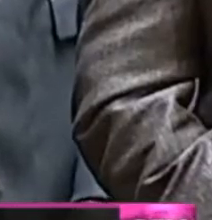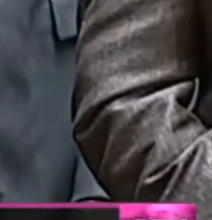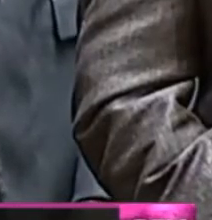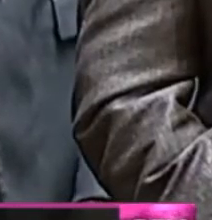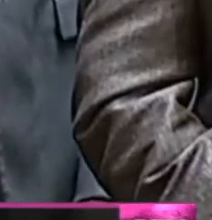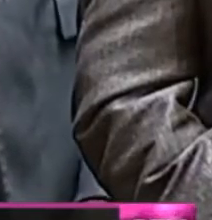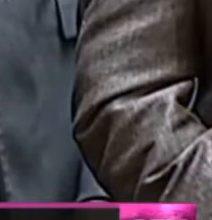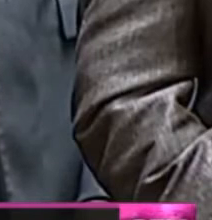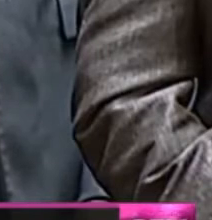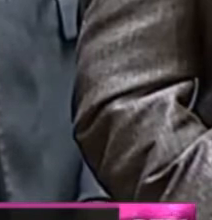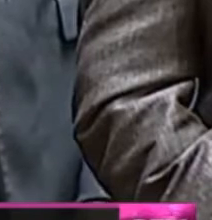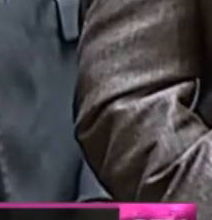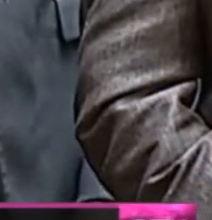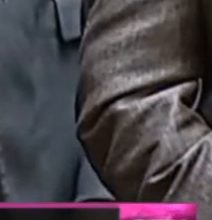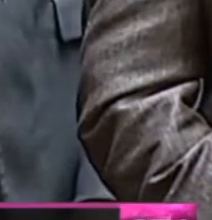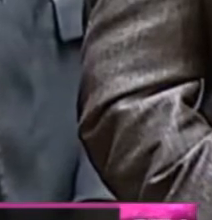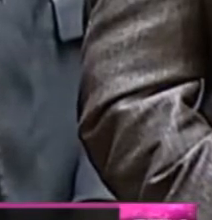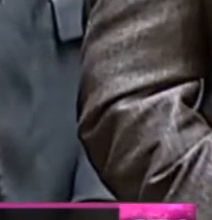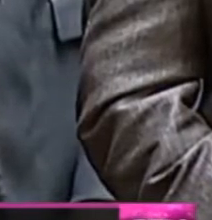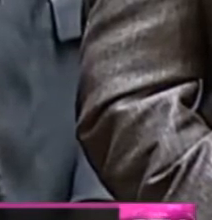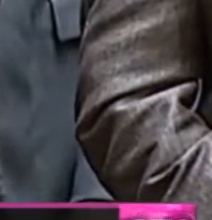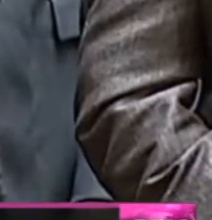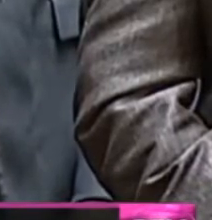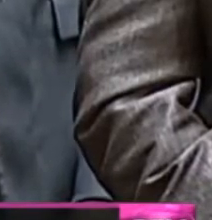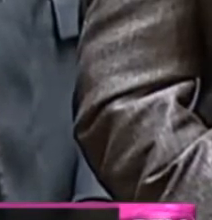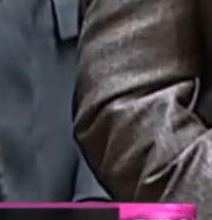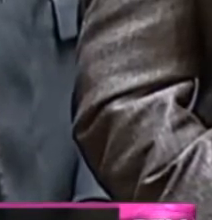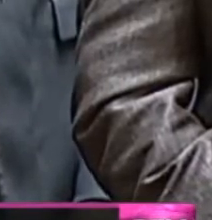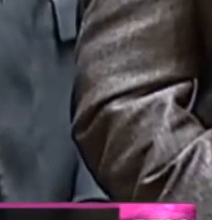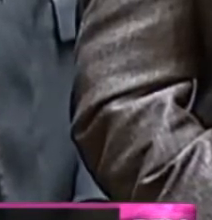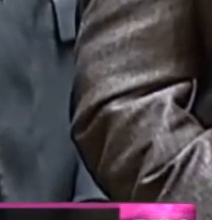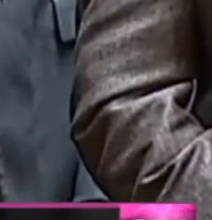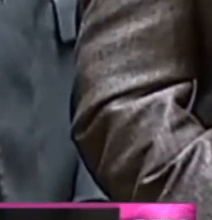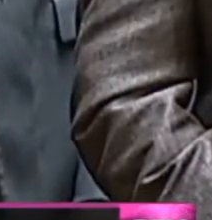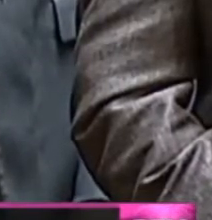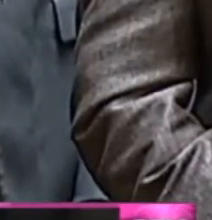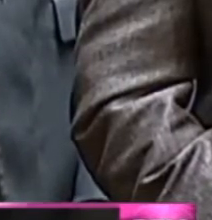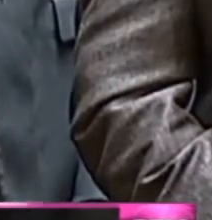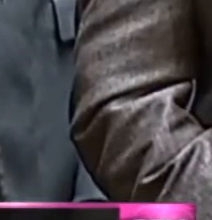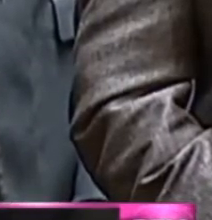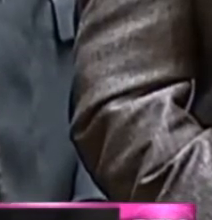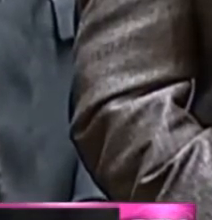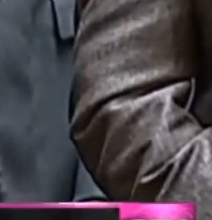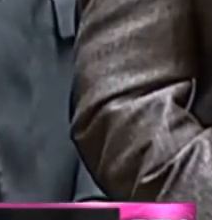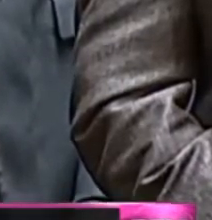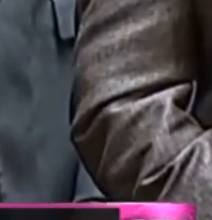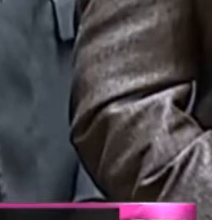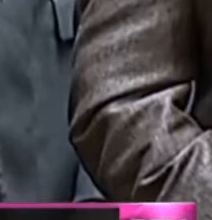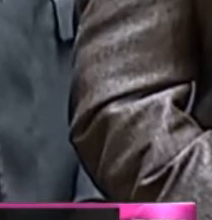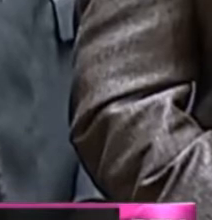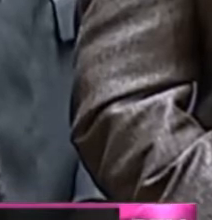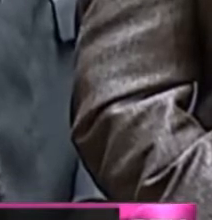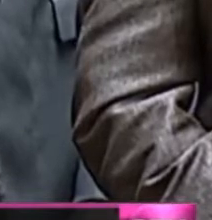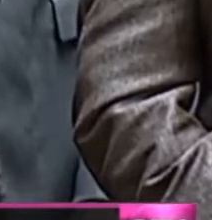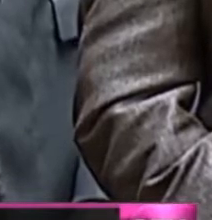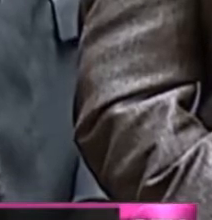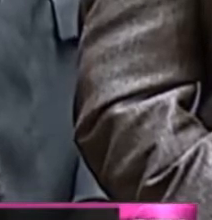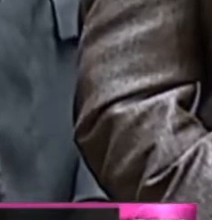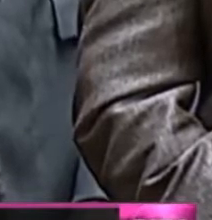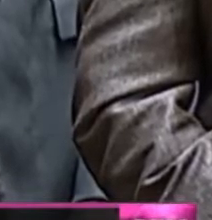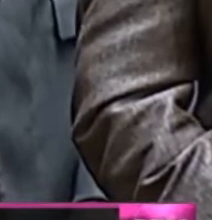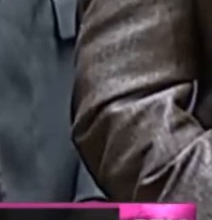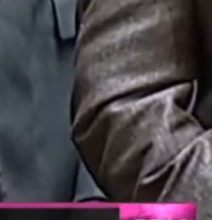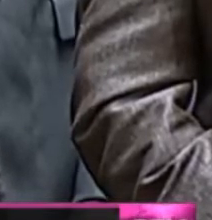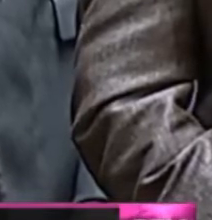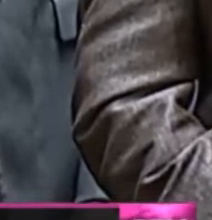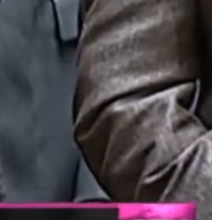opa cuay yapu imiani, jae coiñe yapu, cua jae moipiti cuay gestión, jae con Murubi salva. Yanine Áñez, hay un momento de cuaño, haiko, oño no